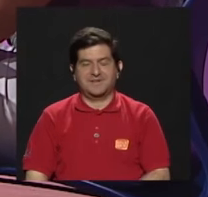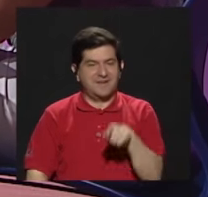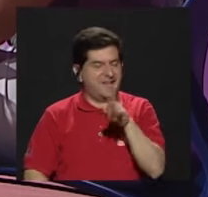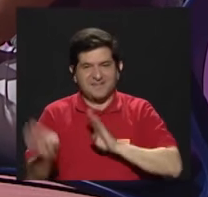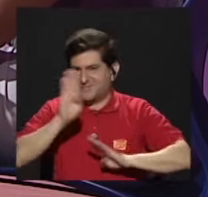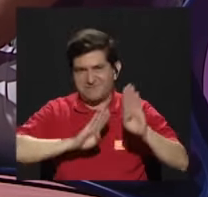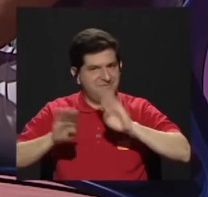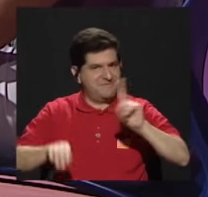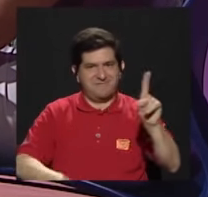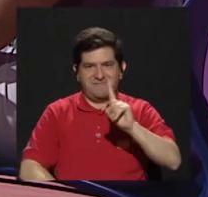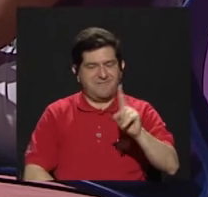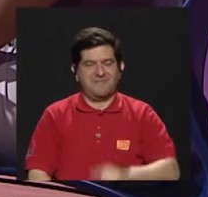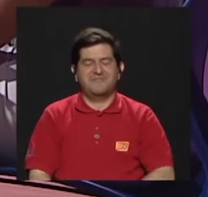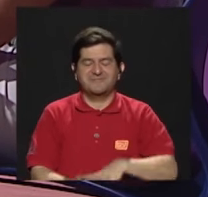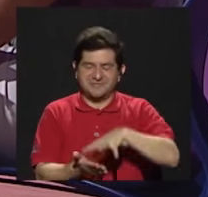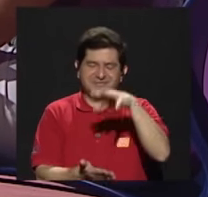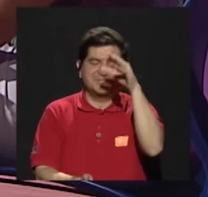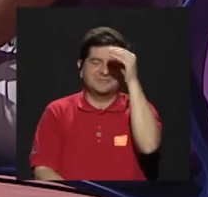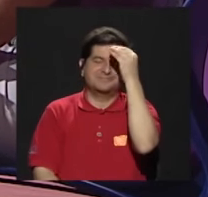biológico,